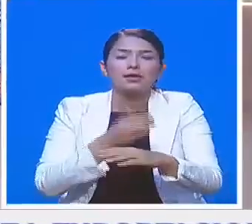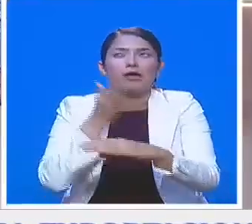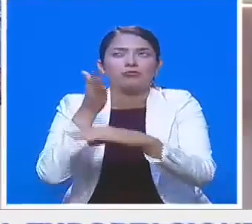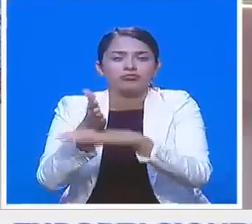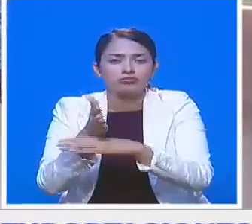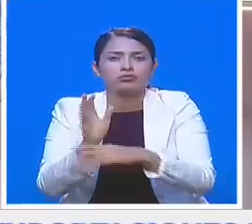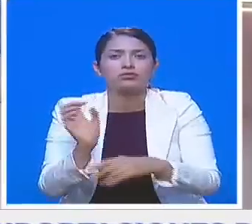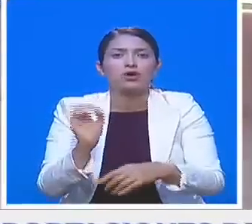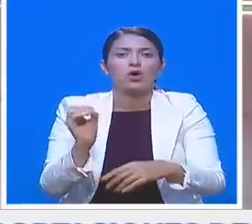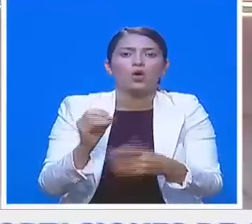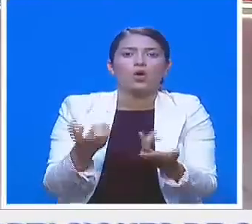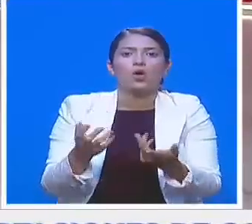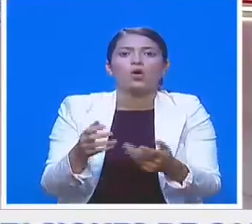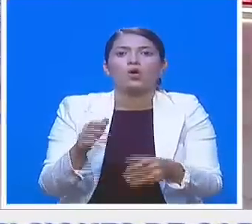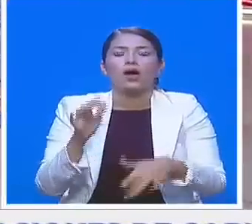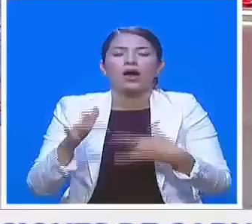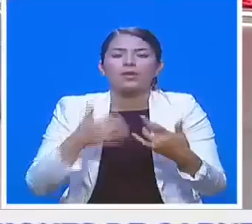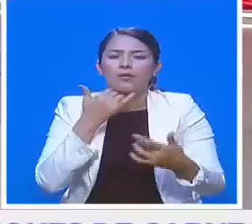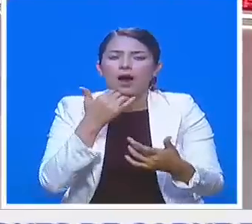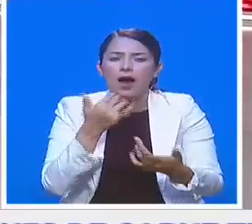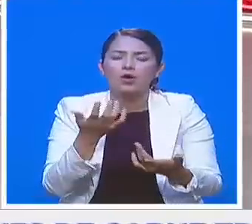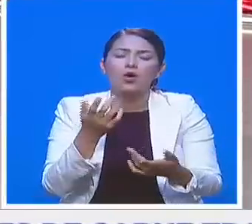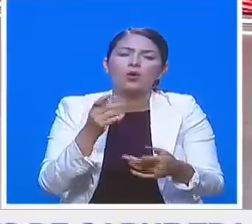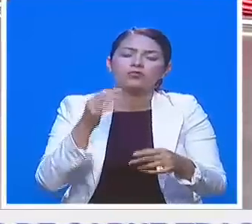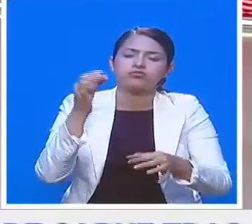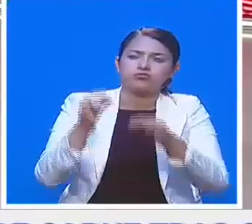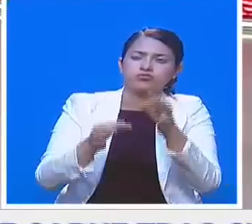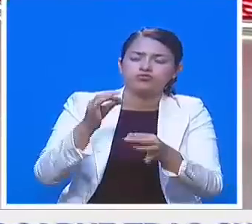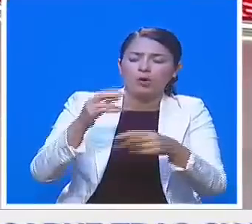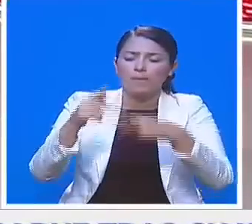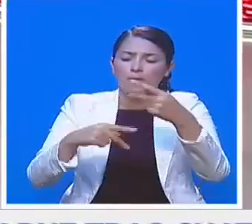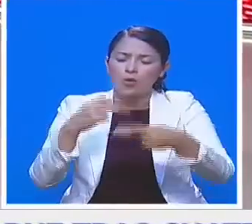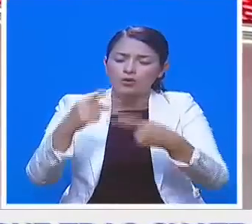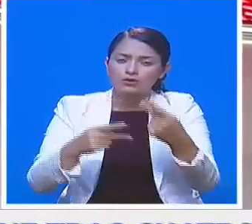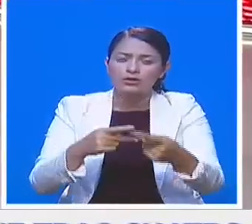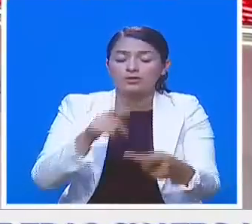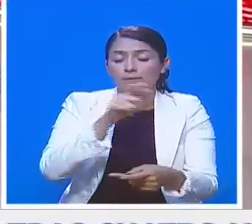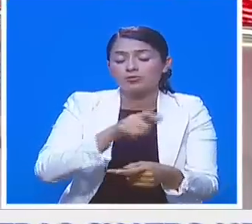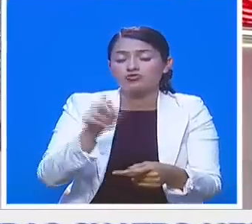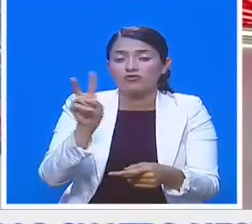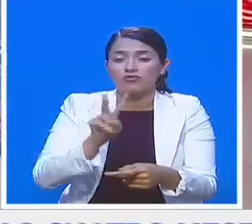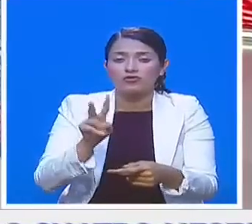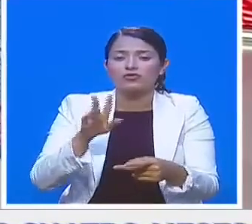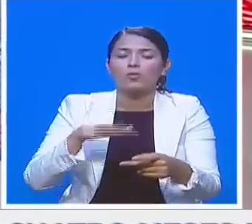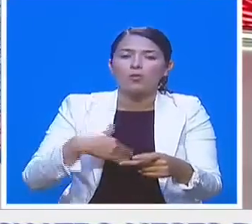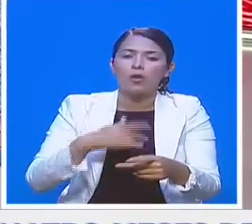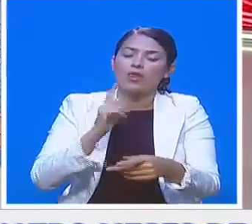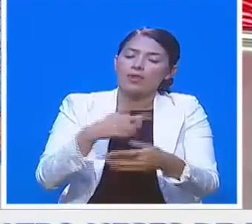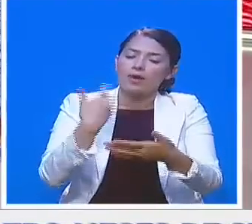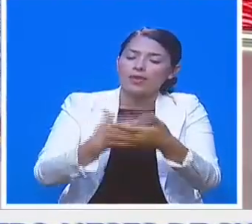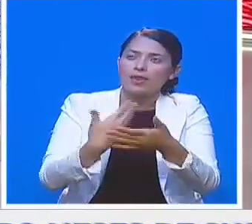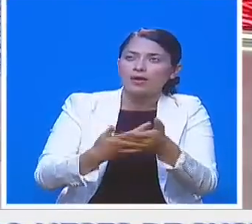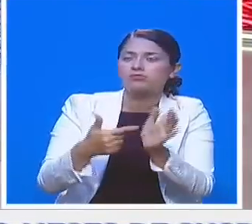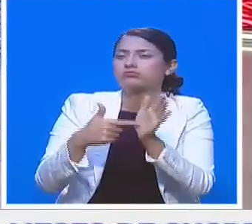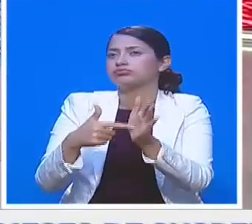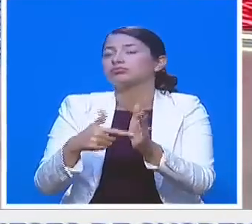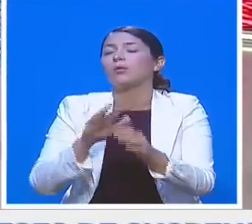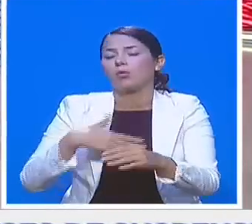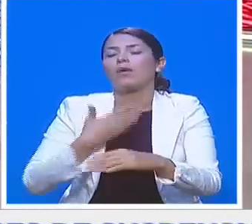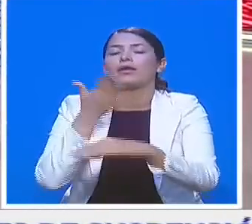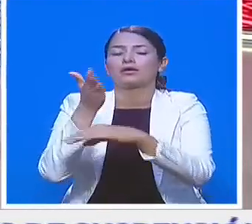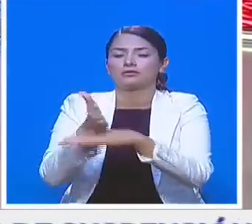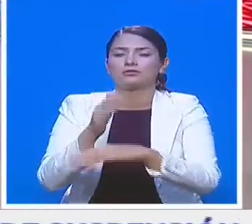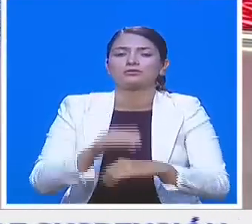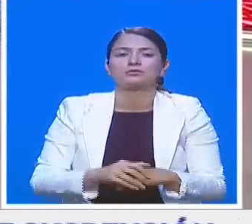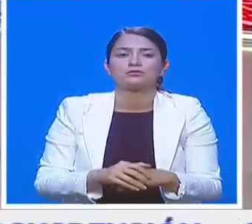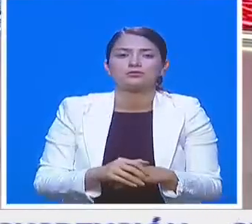actividades de alto interés nacional, procesos judiciales en los que el connacional deba brindar testimonio. La